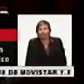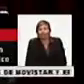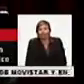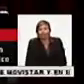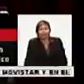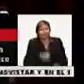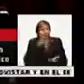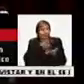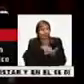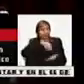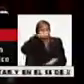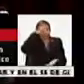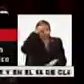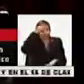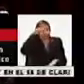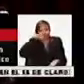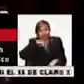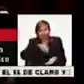Aquí aprendimos